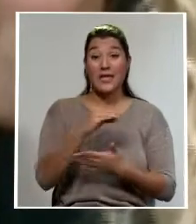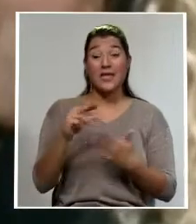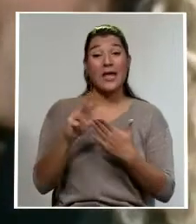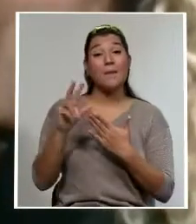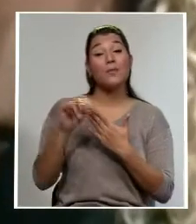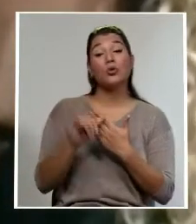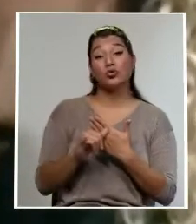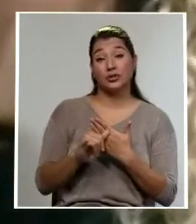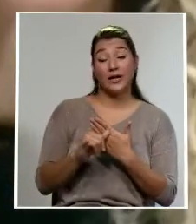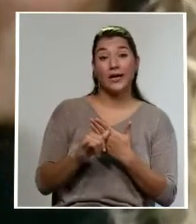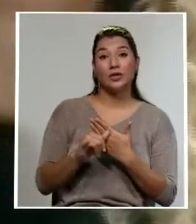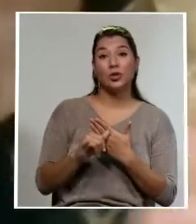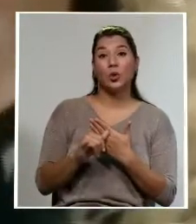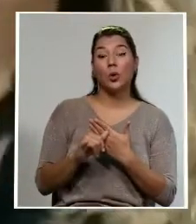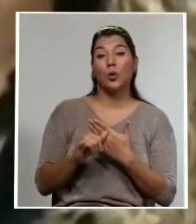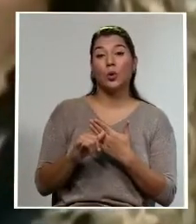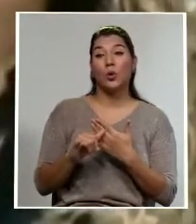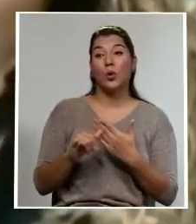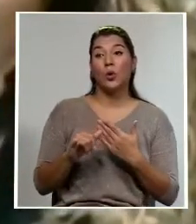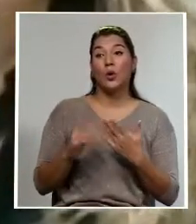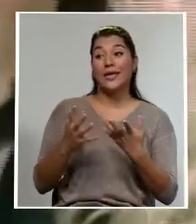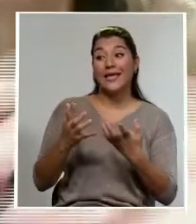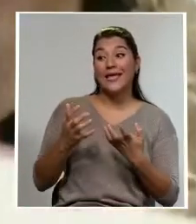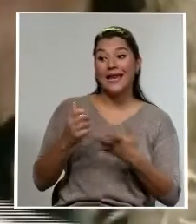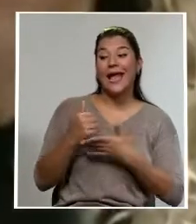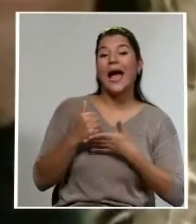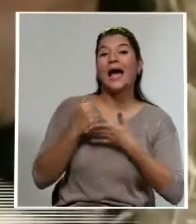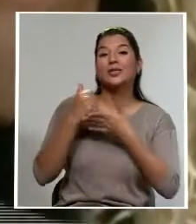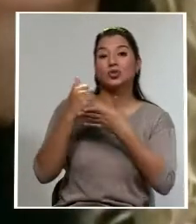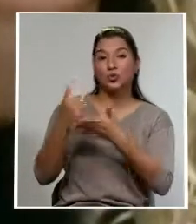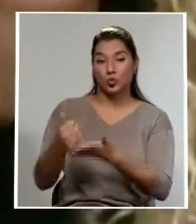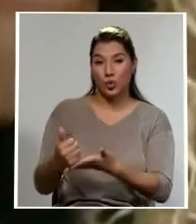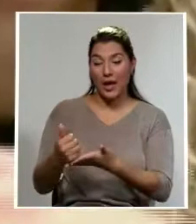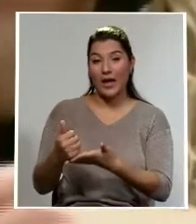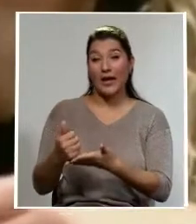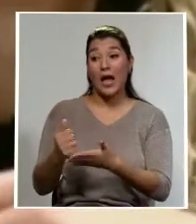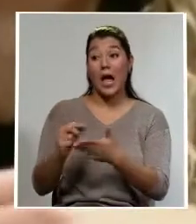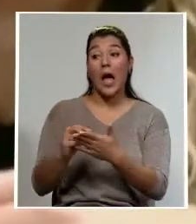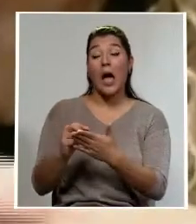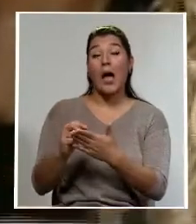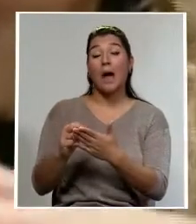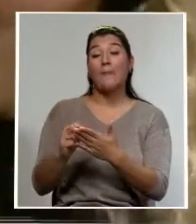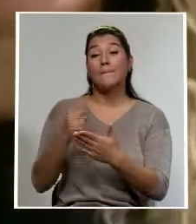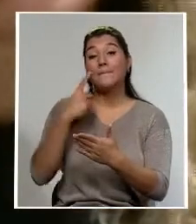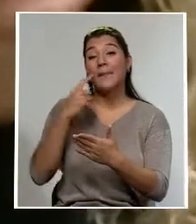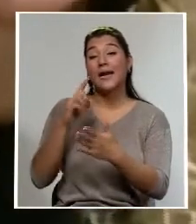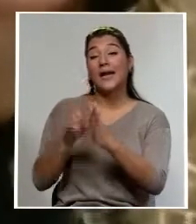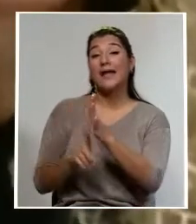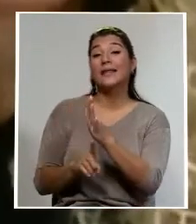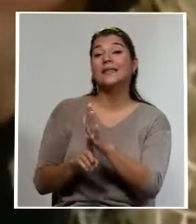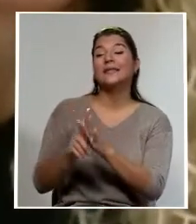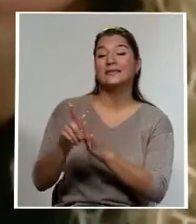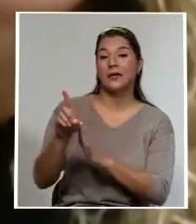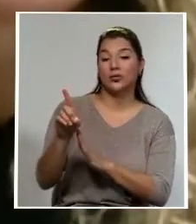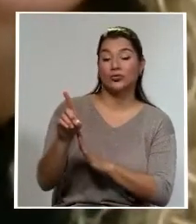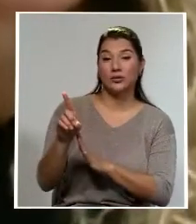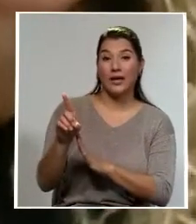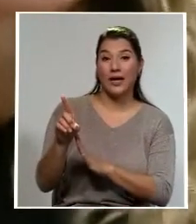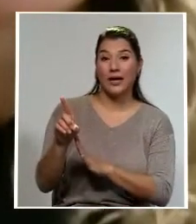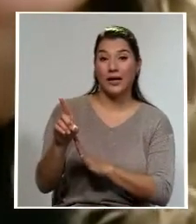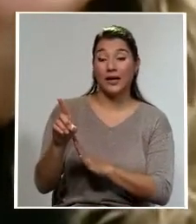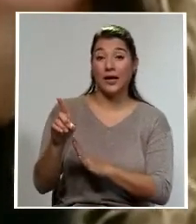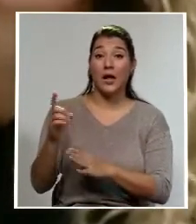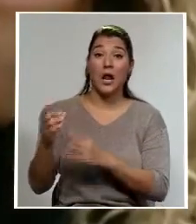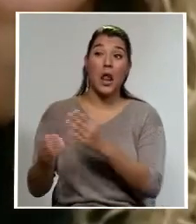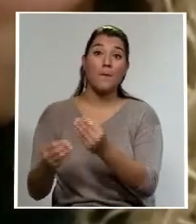el financiamiento puede ayudar incluso al desarrollo de lo que vamos a ver más adelante, que puede ser la